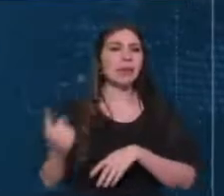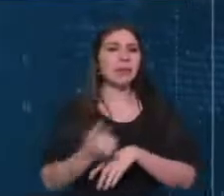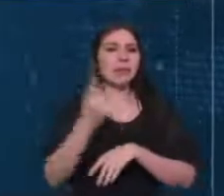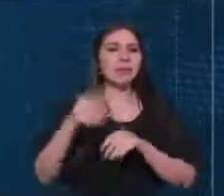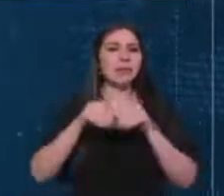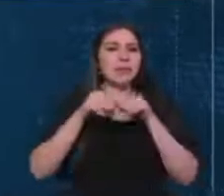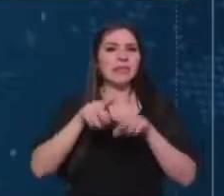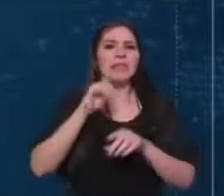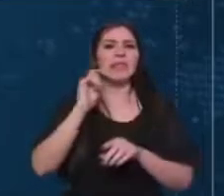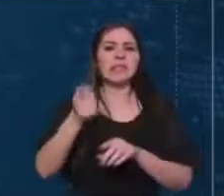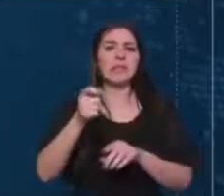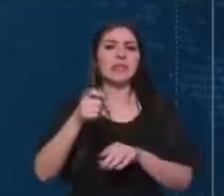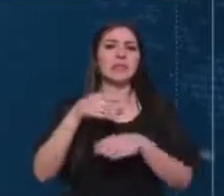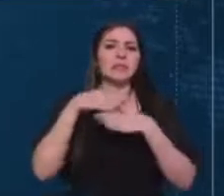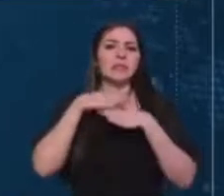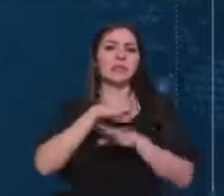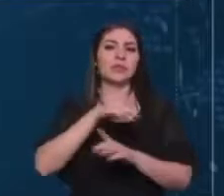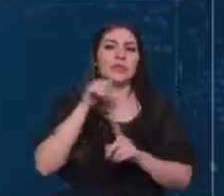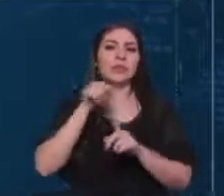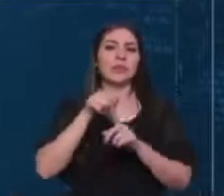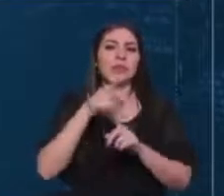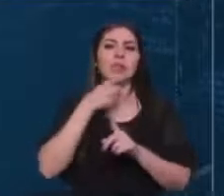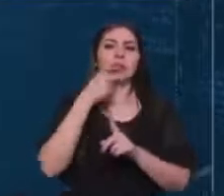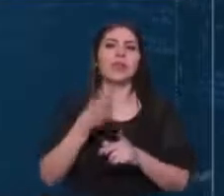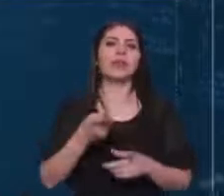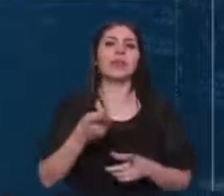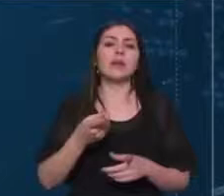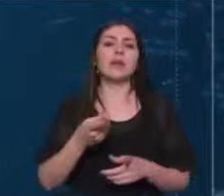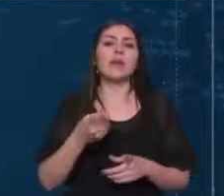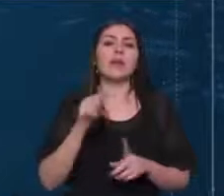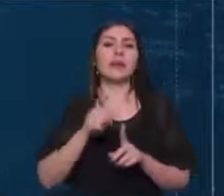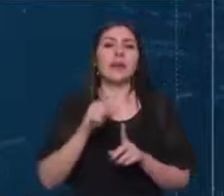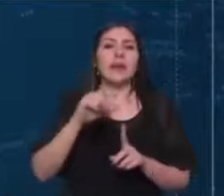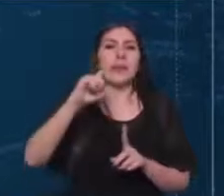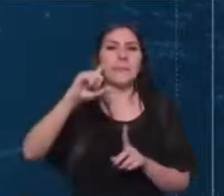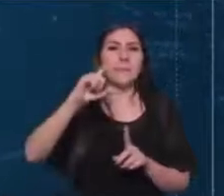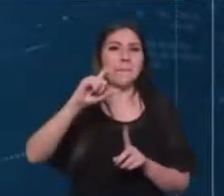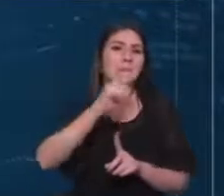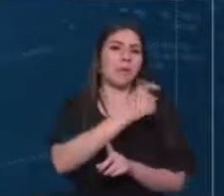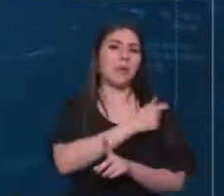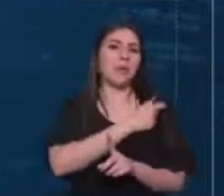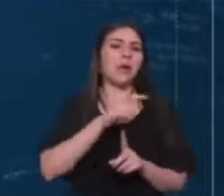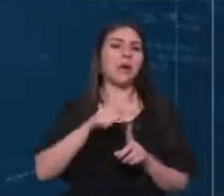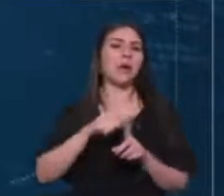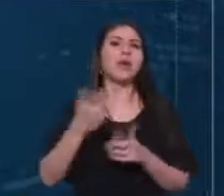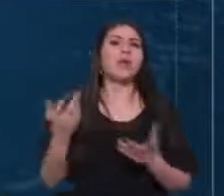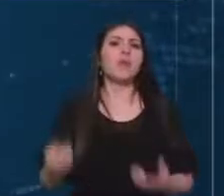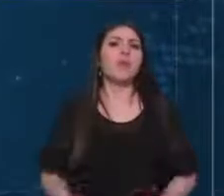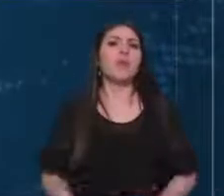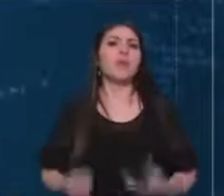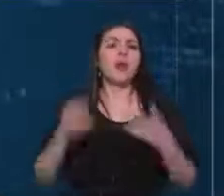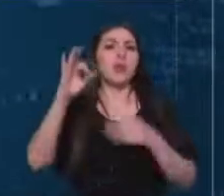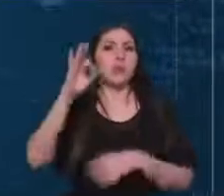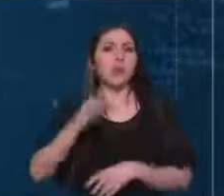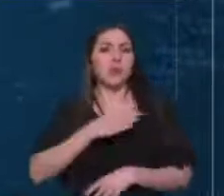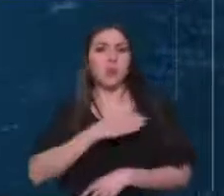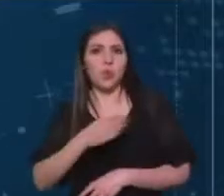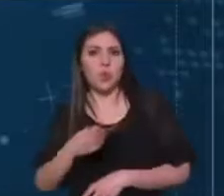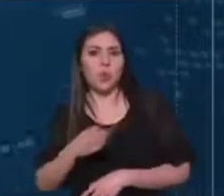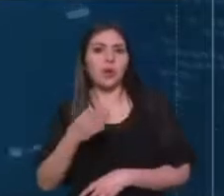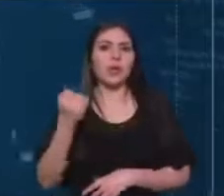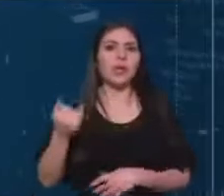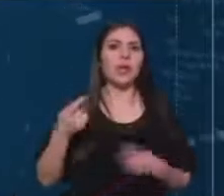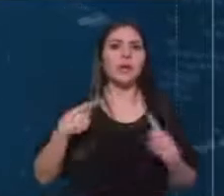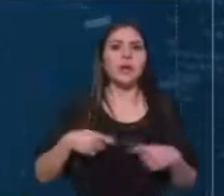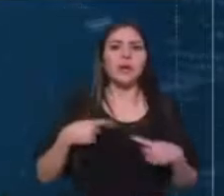que amplifica el nivel de efectividad de las vacunas en cuanto a que se sigue contagiando la gente, y